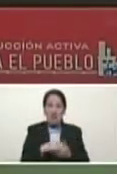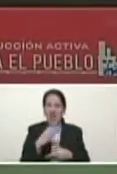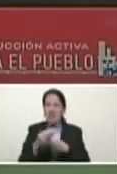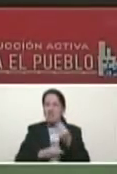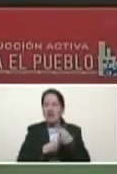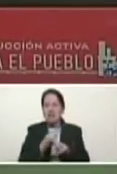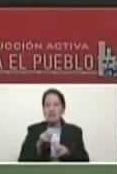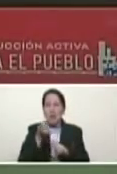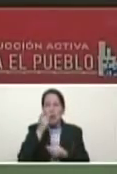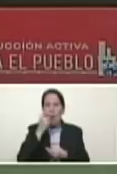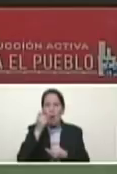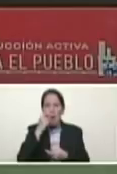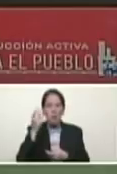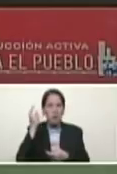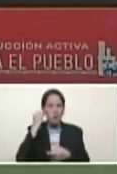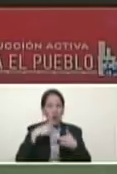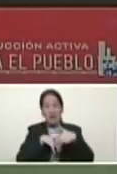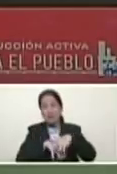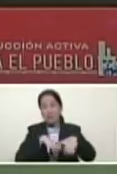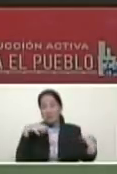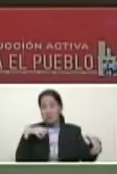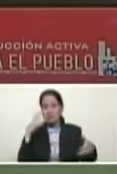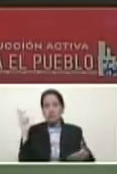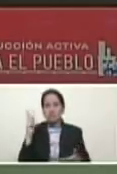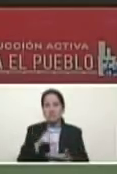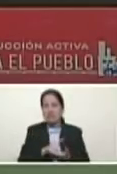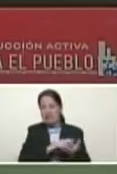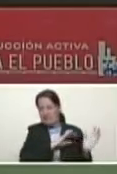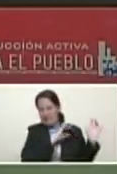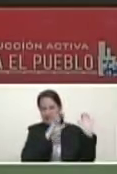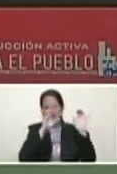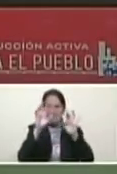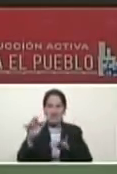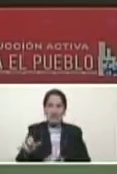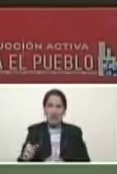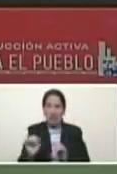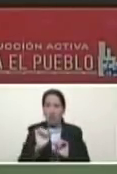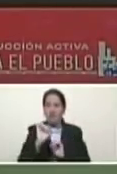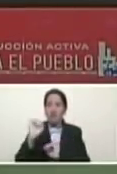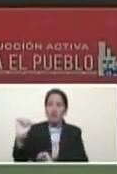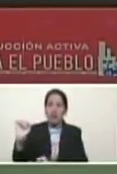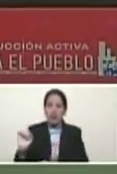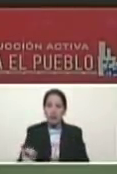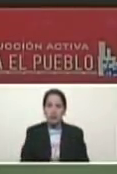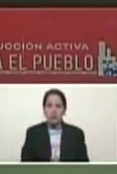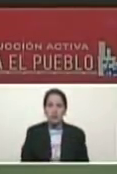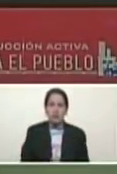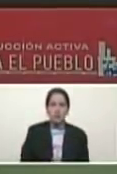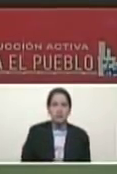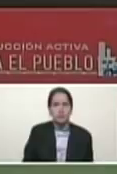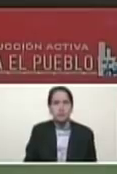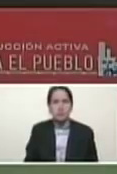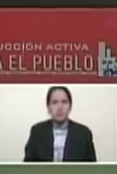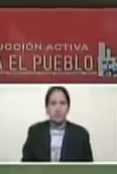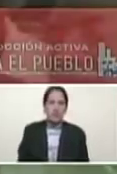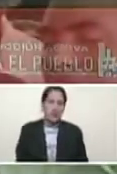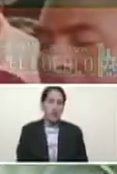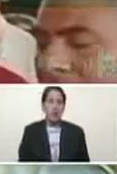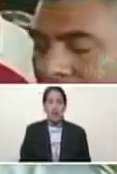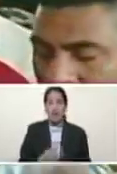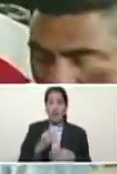mujeres que están dispuestos a irse a las calles? ¿Qué van a hacer con los